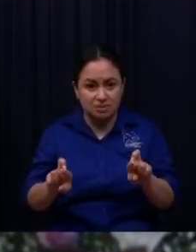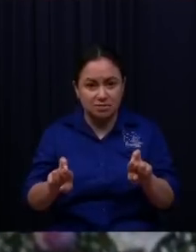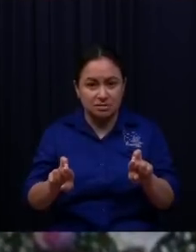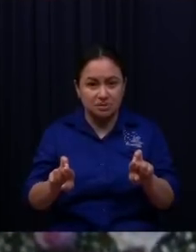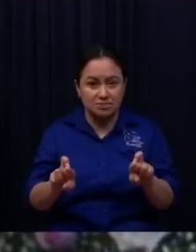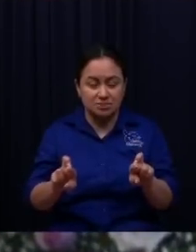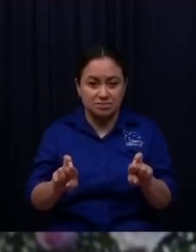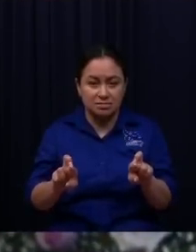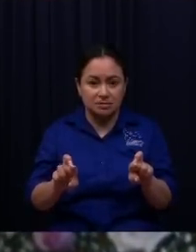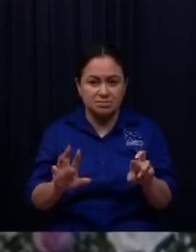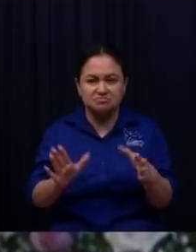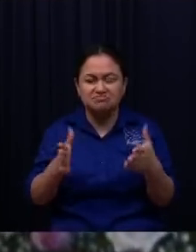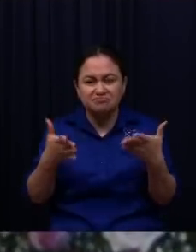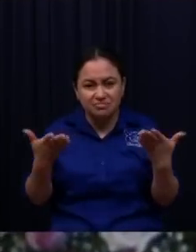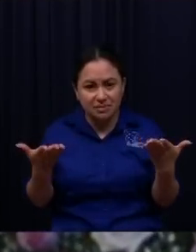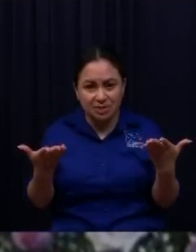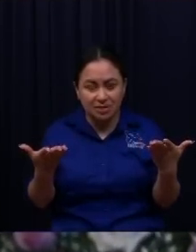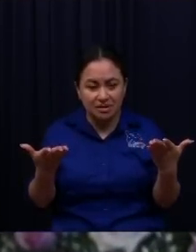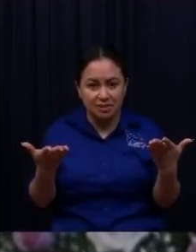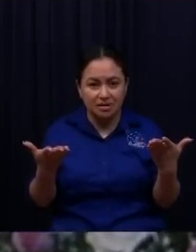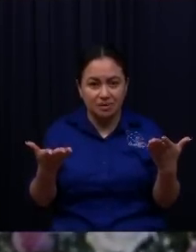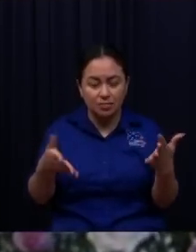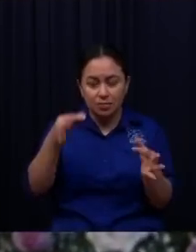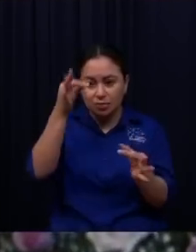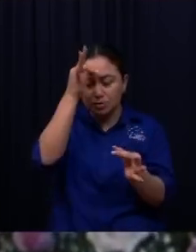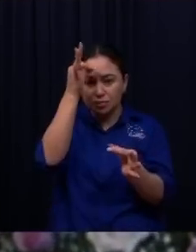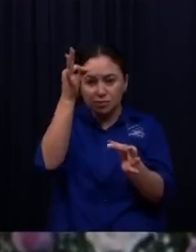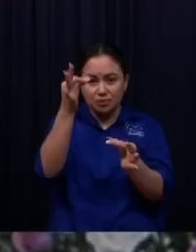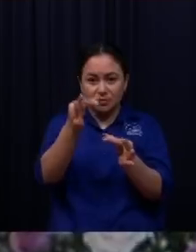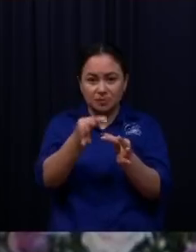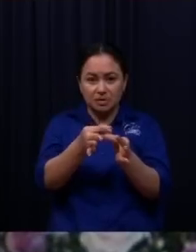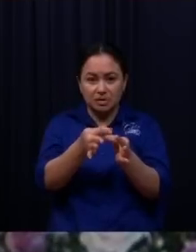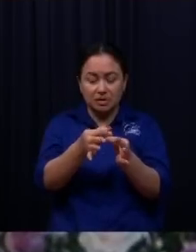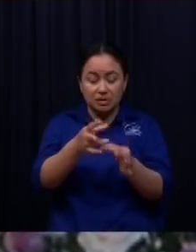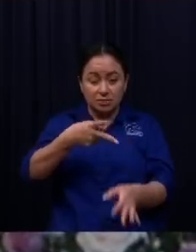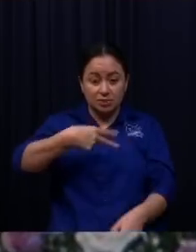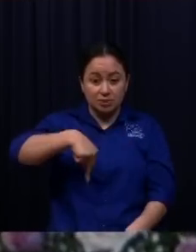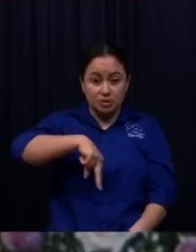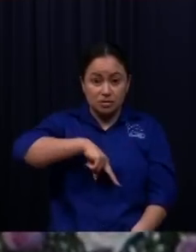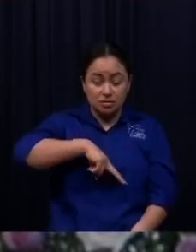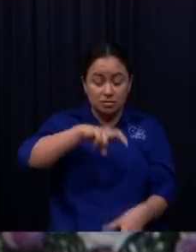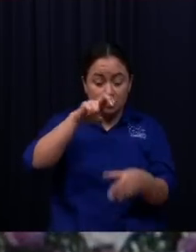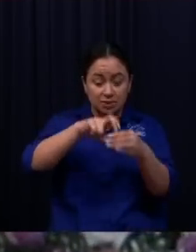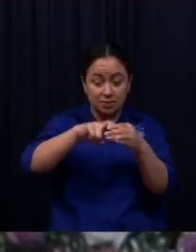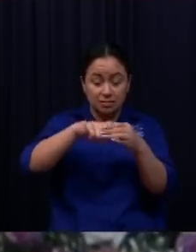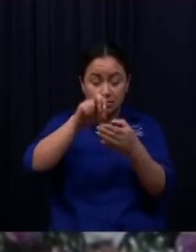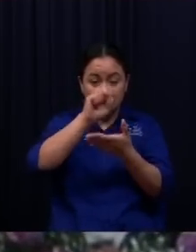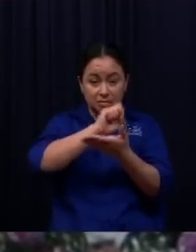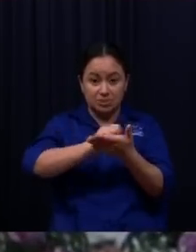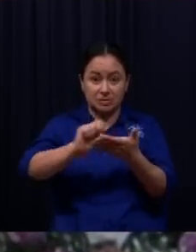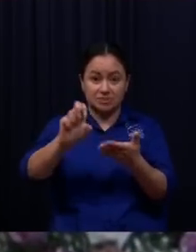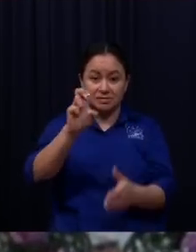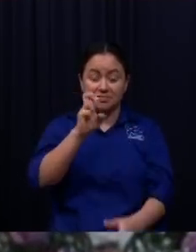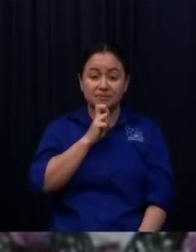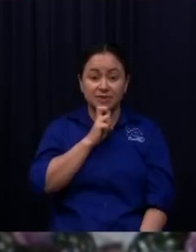lo que vas a tener cuando con fe participas de este altar cumpliendo los requisitos que Dios ha